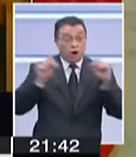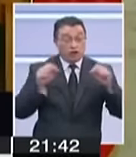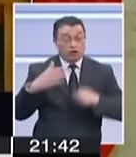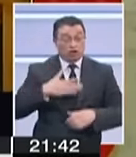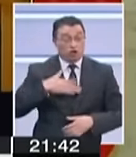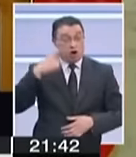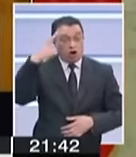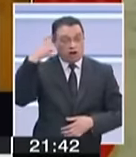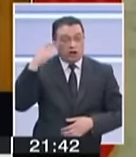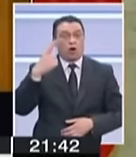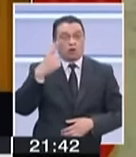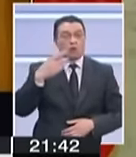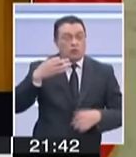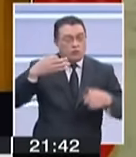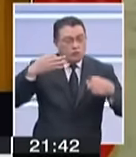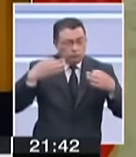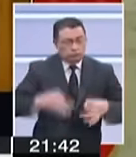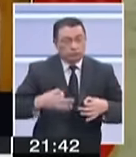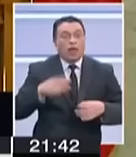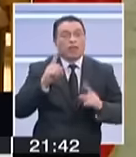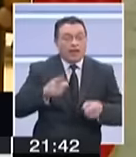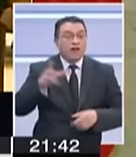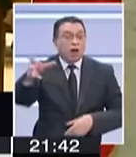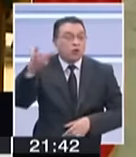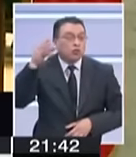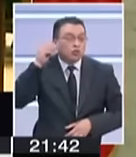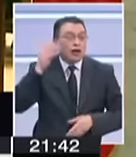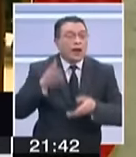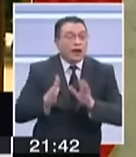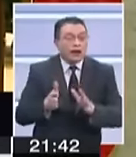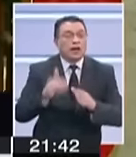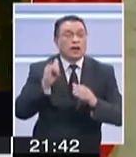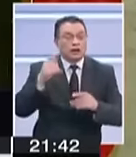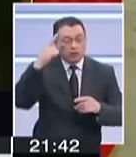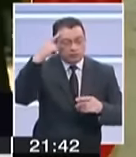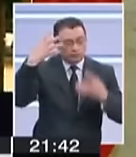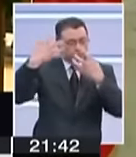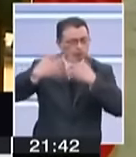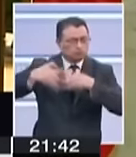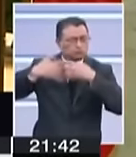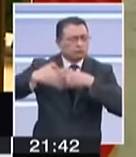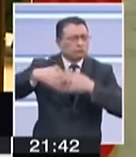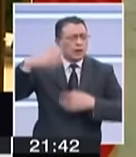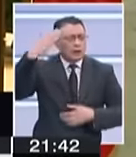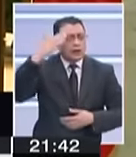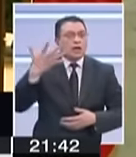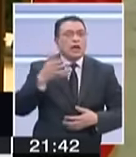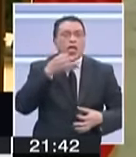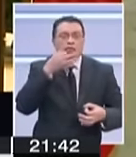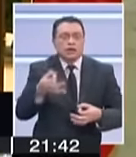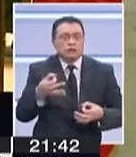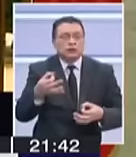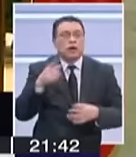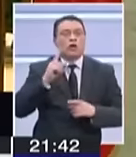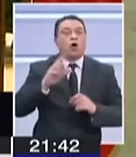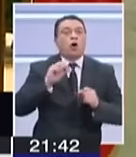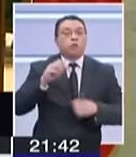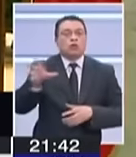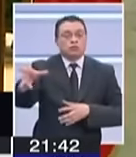todo un estadista, Mónica, tiene que escuchar a la calle, pero tiene que procesar políticamente lo que dice la calle. No puede hacerse